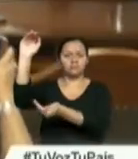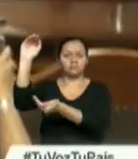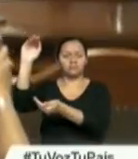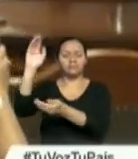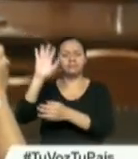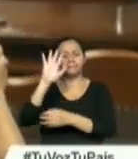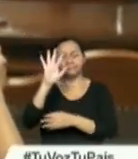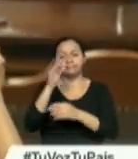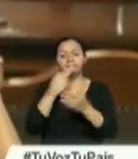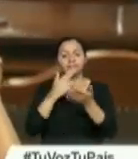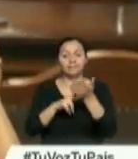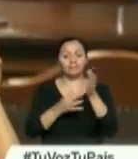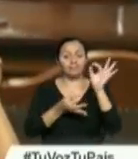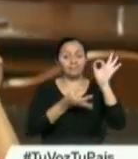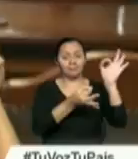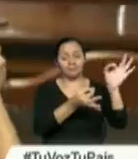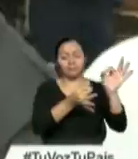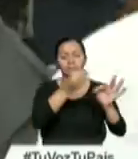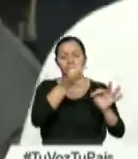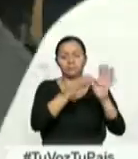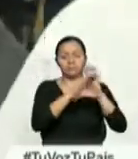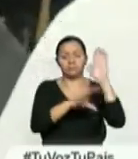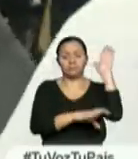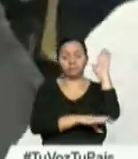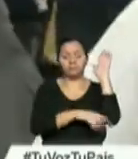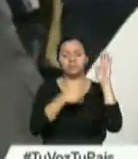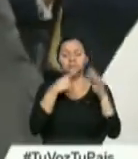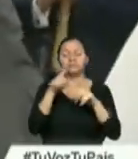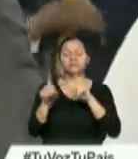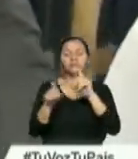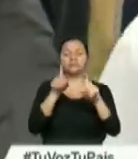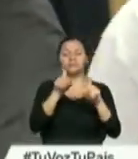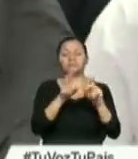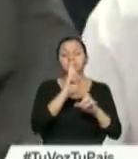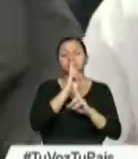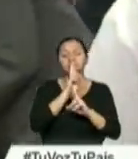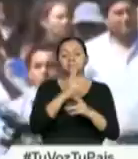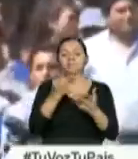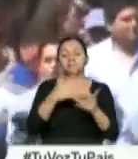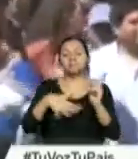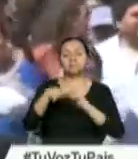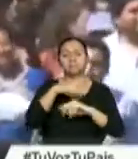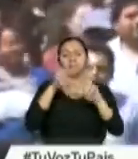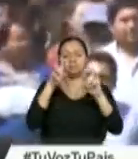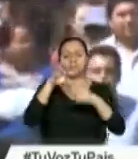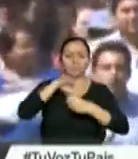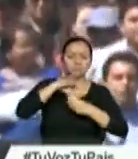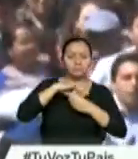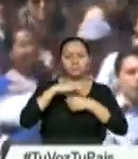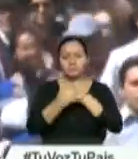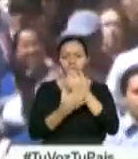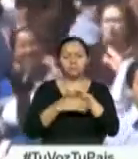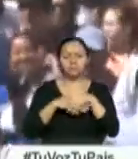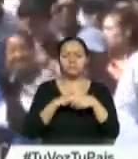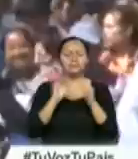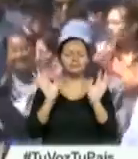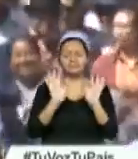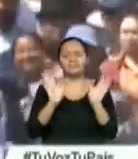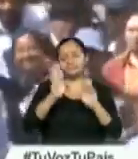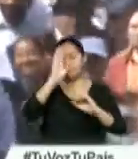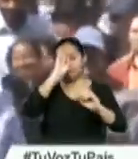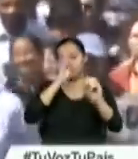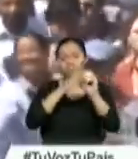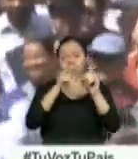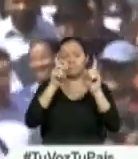a la Corte Constitucional se descarta que la consulta popular responda a una coyuntura electoral. Al contrario, se aclara que el objetivo es eliminar